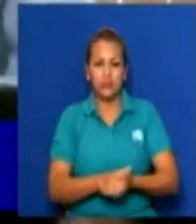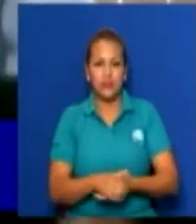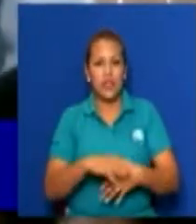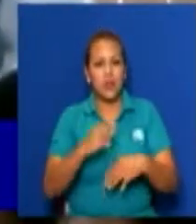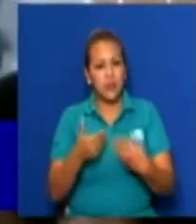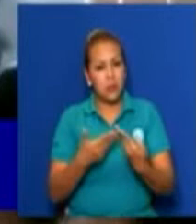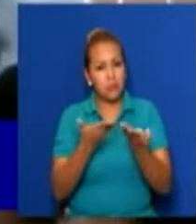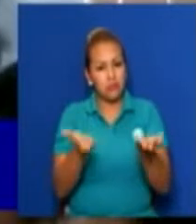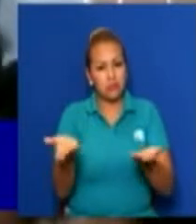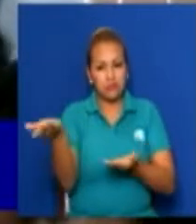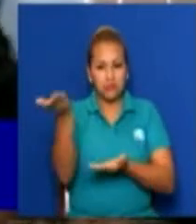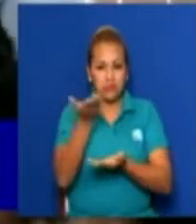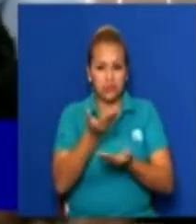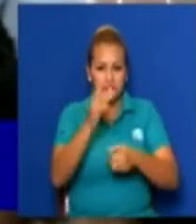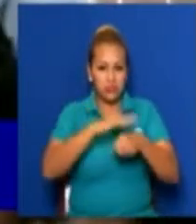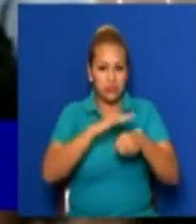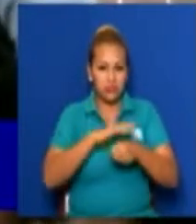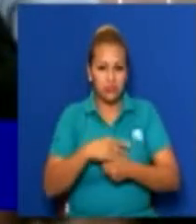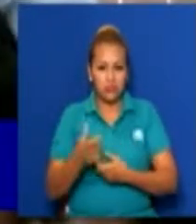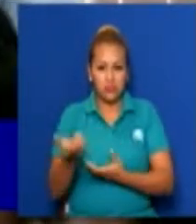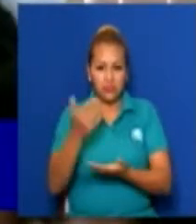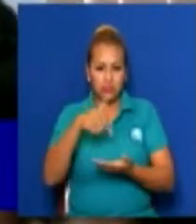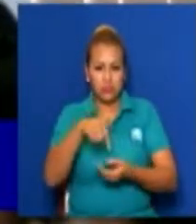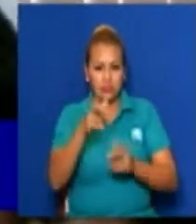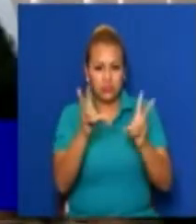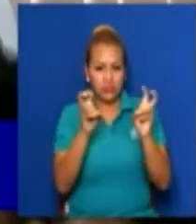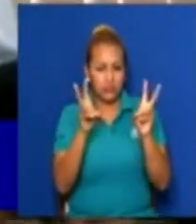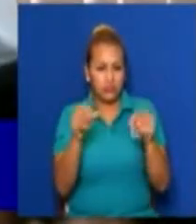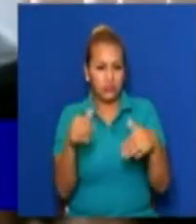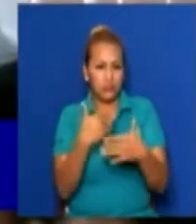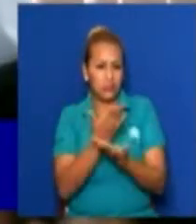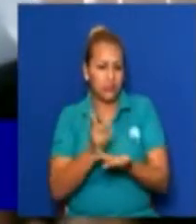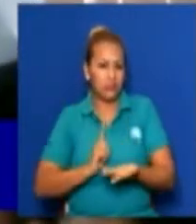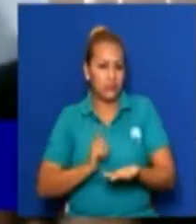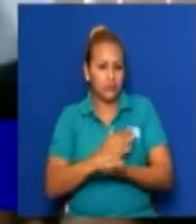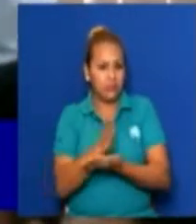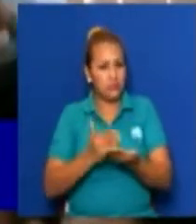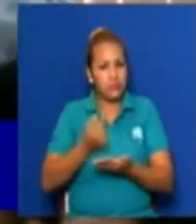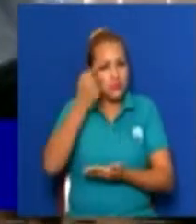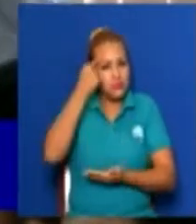que nos han dado de abordar este tema y tener algunas reflexiones.